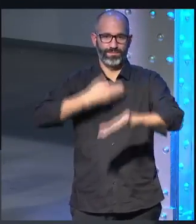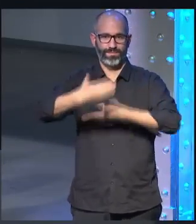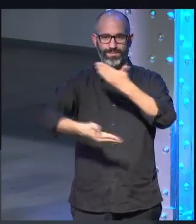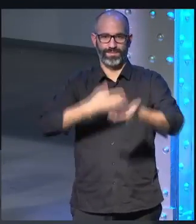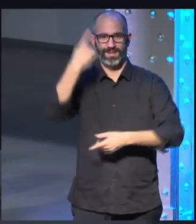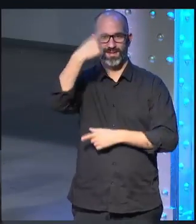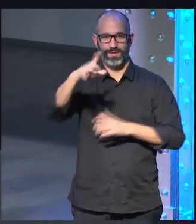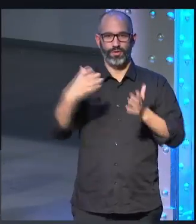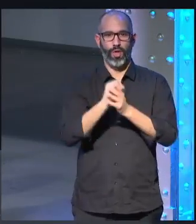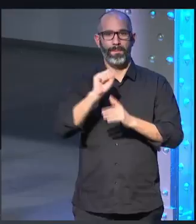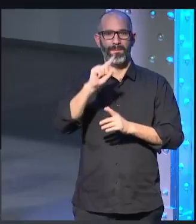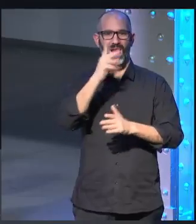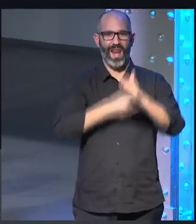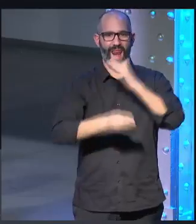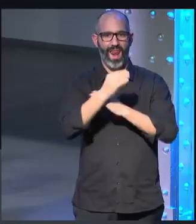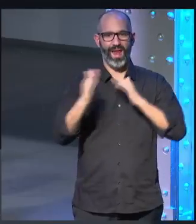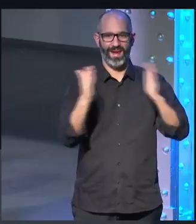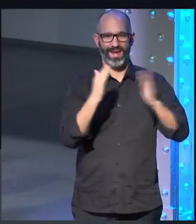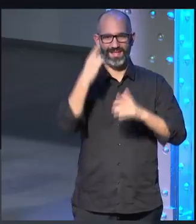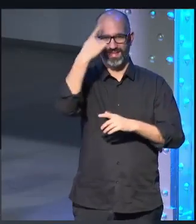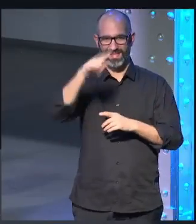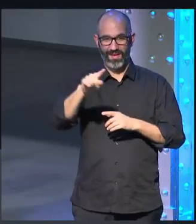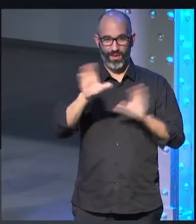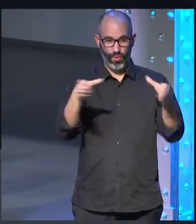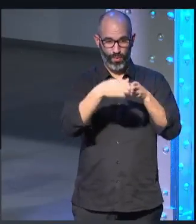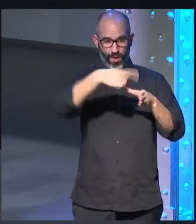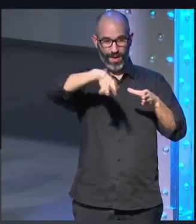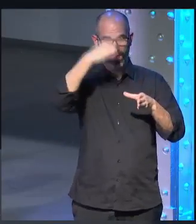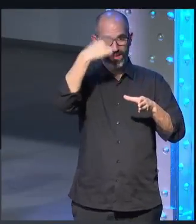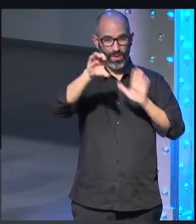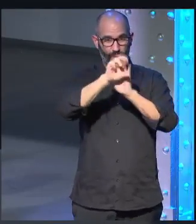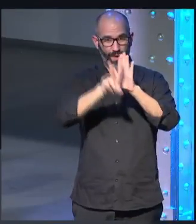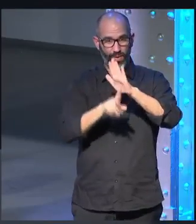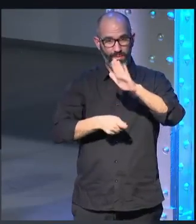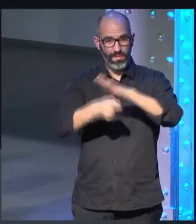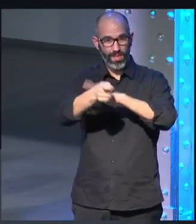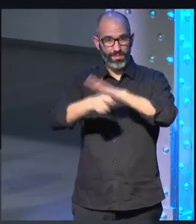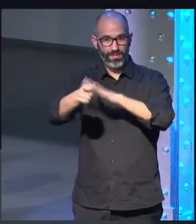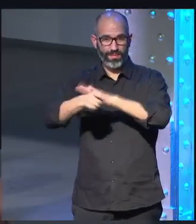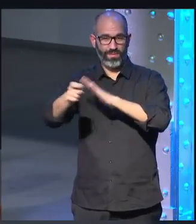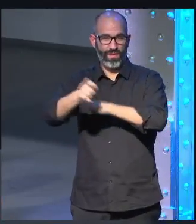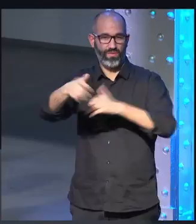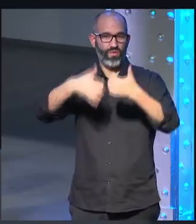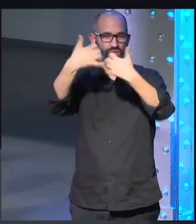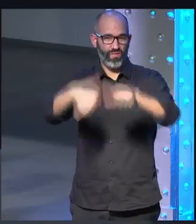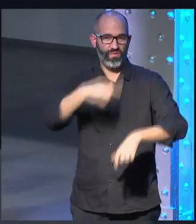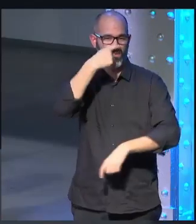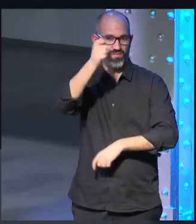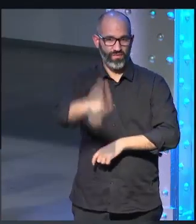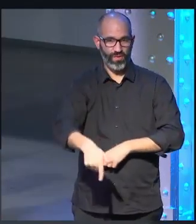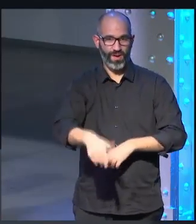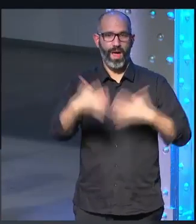que enviar currículums no funciona. Pero hay muy pocos millennials que conozco, aunque todavía sigue habiendo,